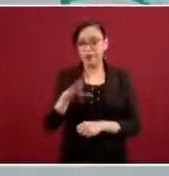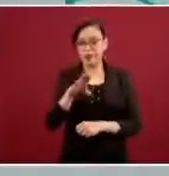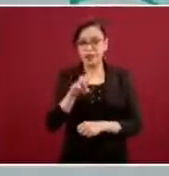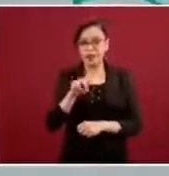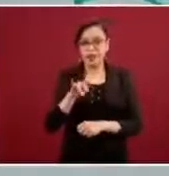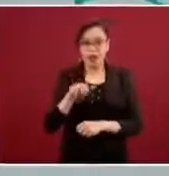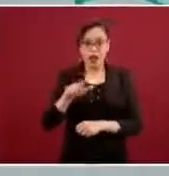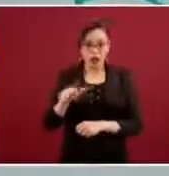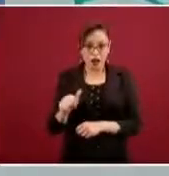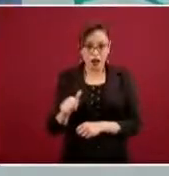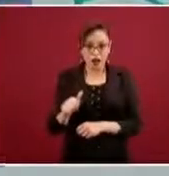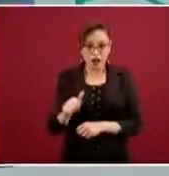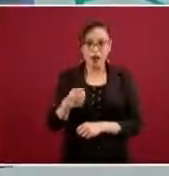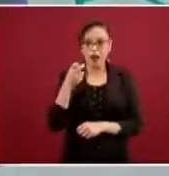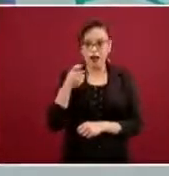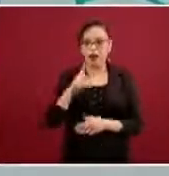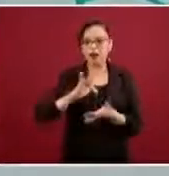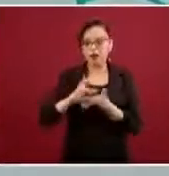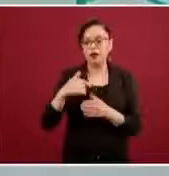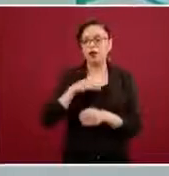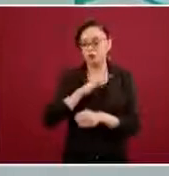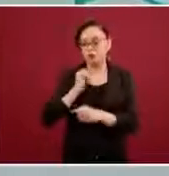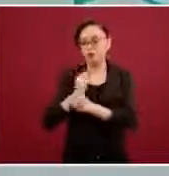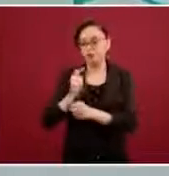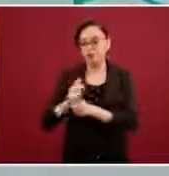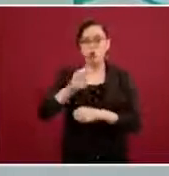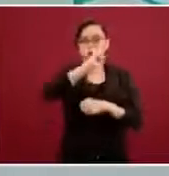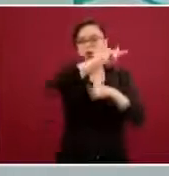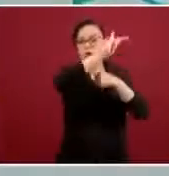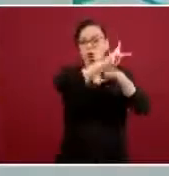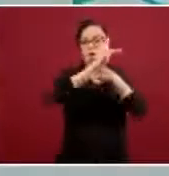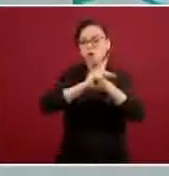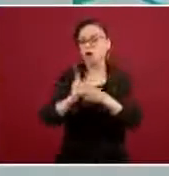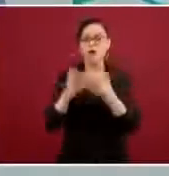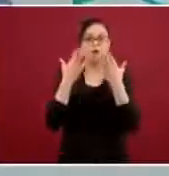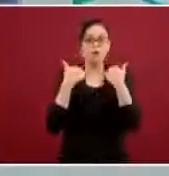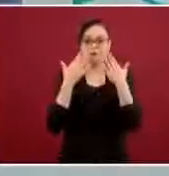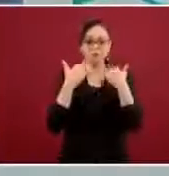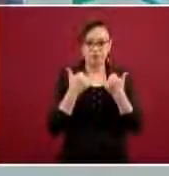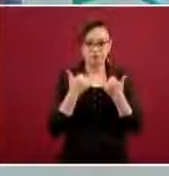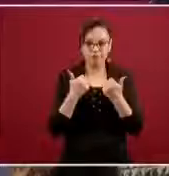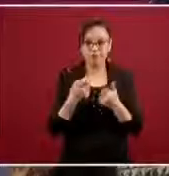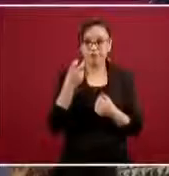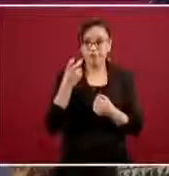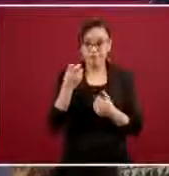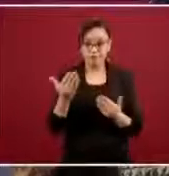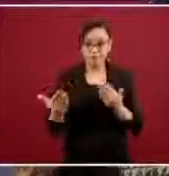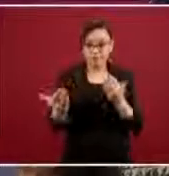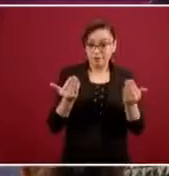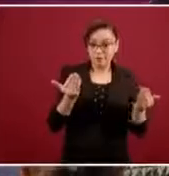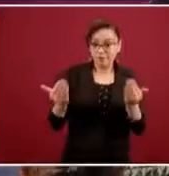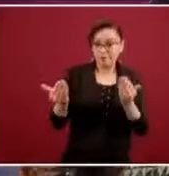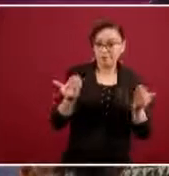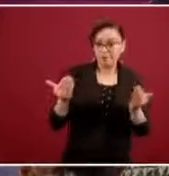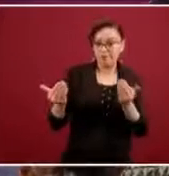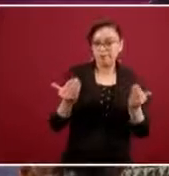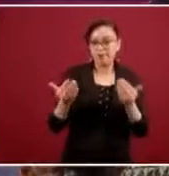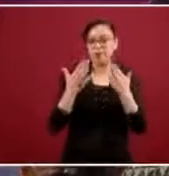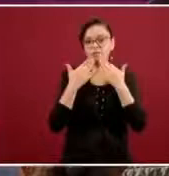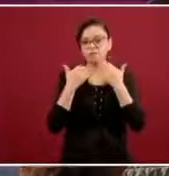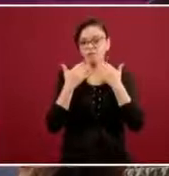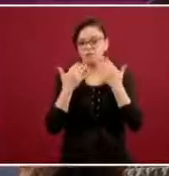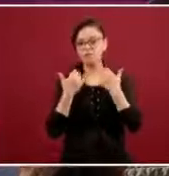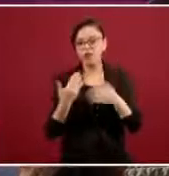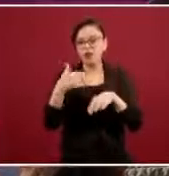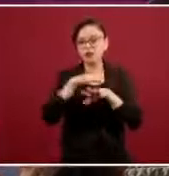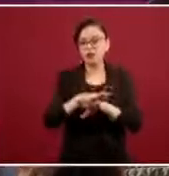países no necesariamente lo hacen. Entonces empieza a haber una no comparabilidad entre las letalidades